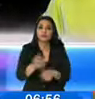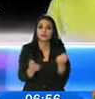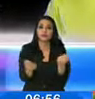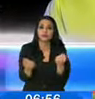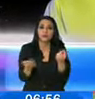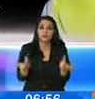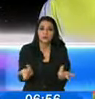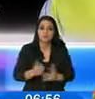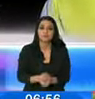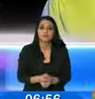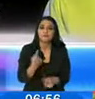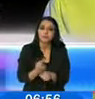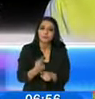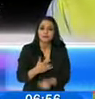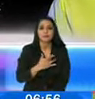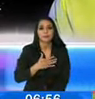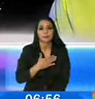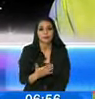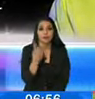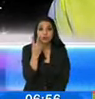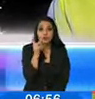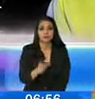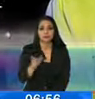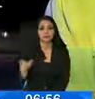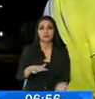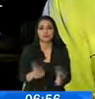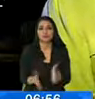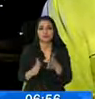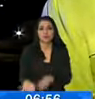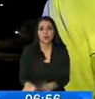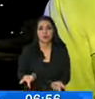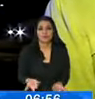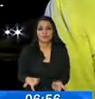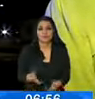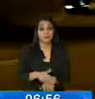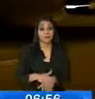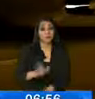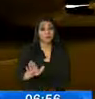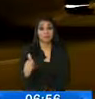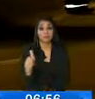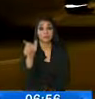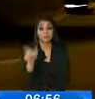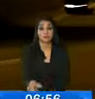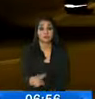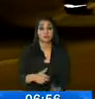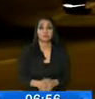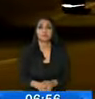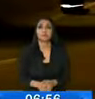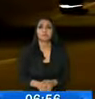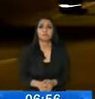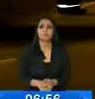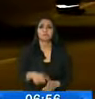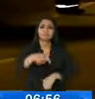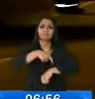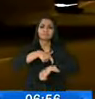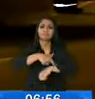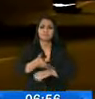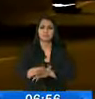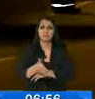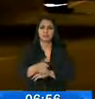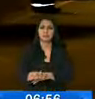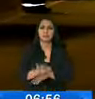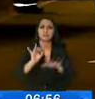y lamentablemente ha ocasionado que se produzca el accidente de tránsito. El accidente se registró aproximadamente a las